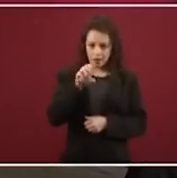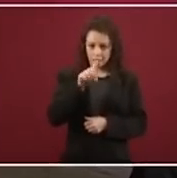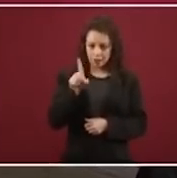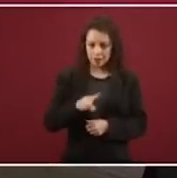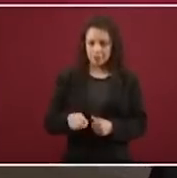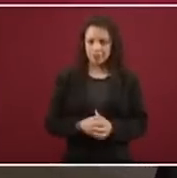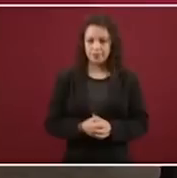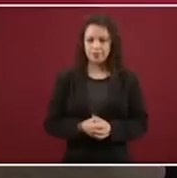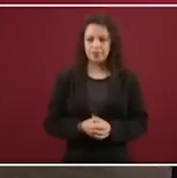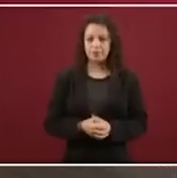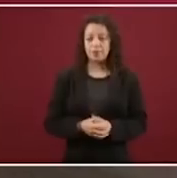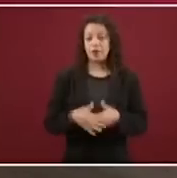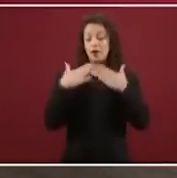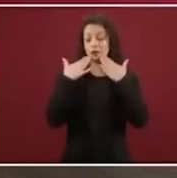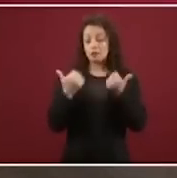también nos ayuda Hacienda,